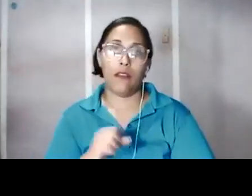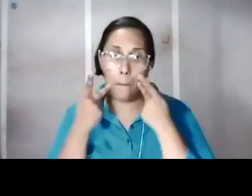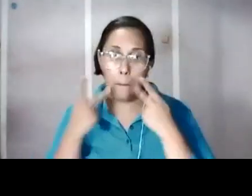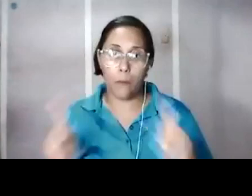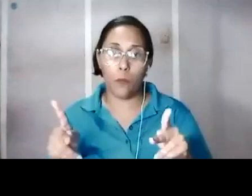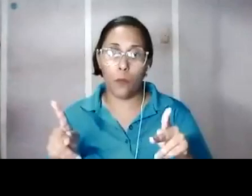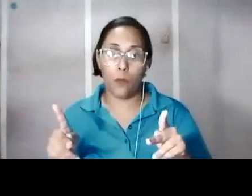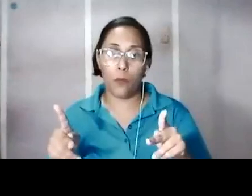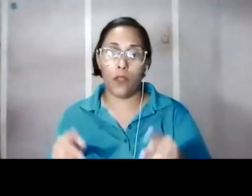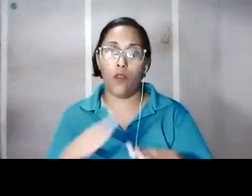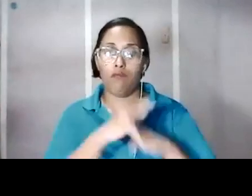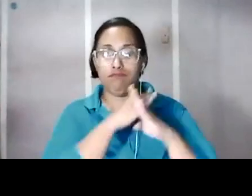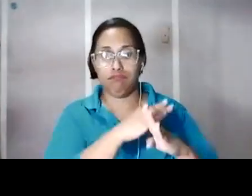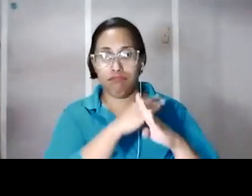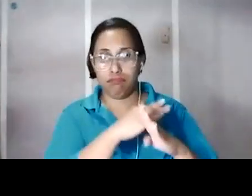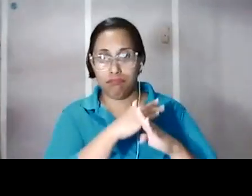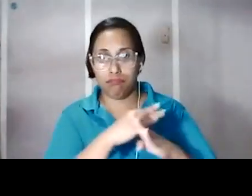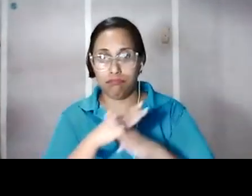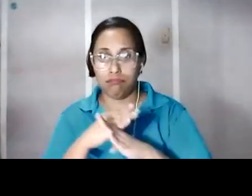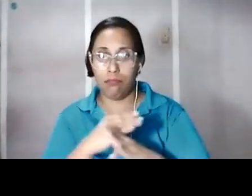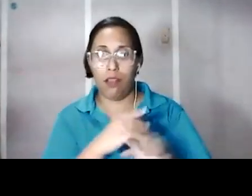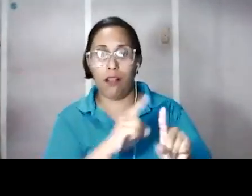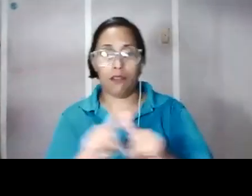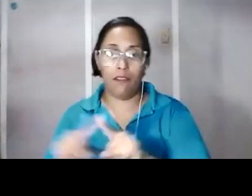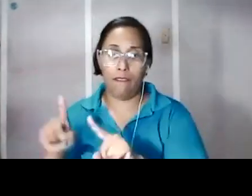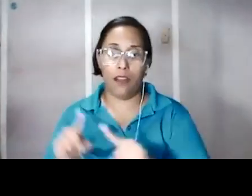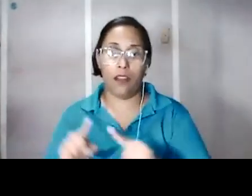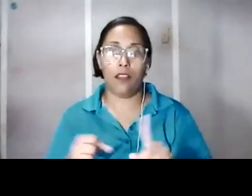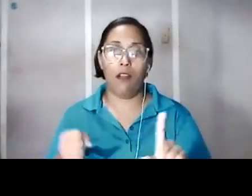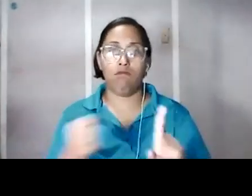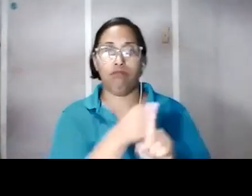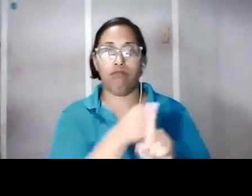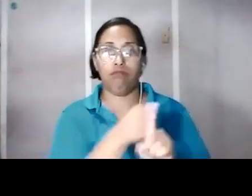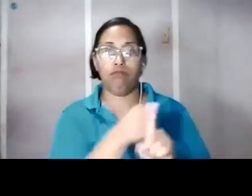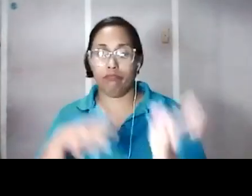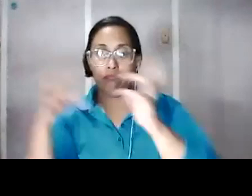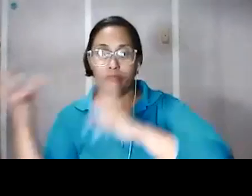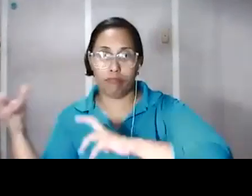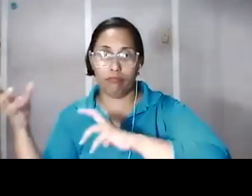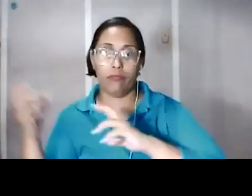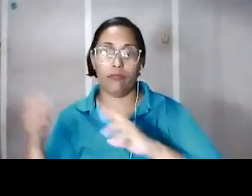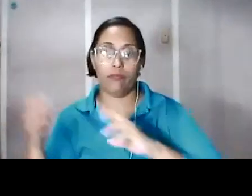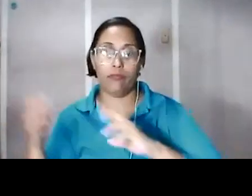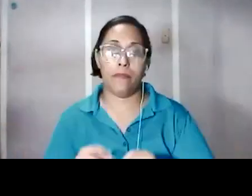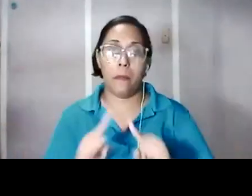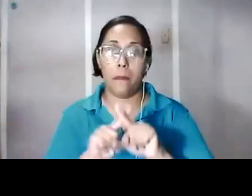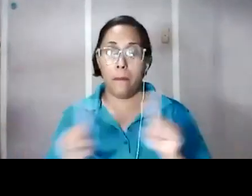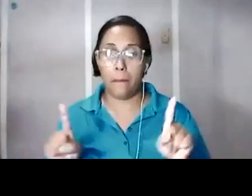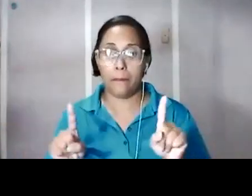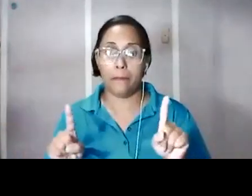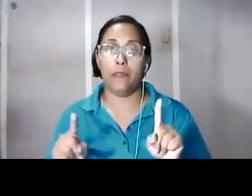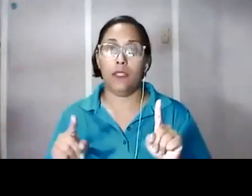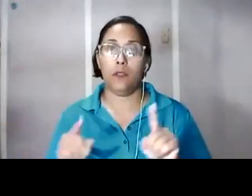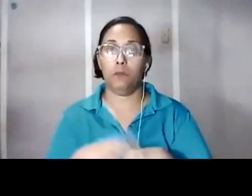procuraba evitar incidentes violentos y fuera de orden. pero estos incidentes